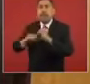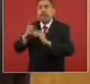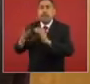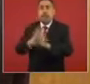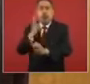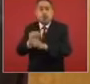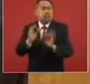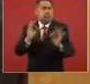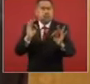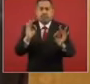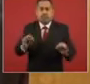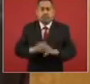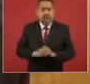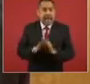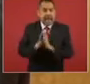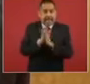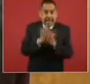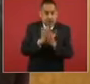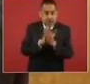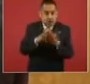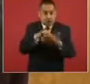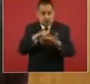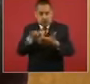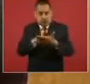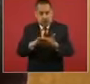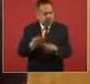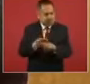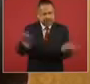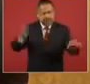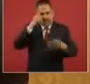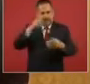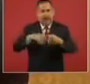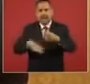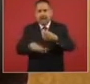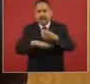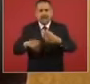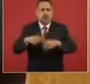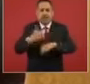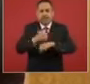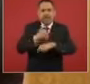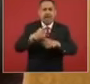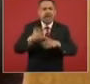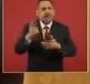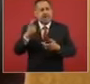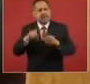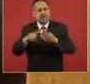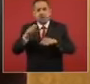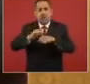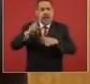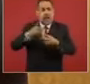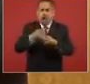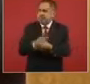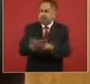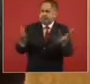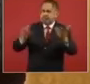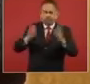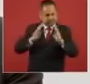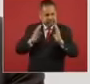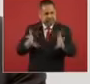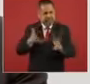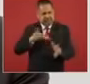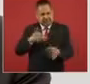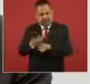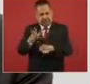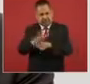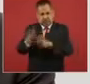perdido 484 mil empleos, formalmente. Tenemos menos 484 mil empleos.